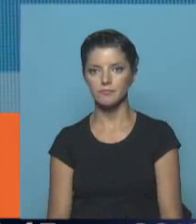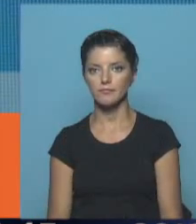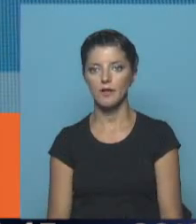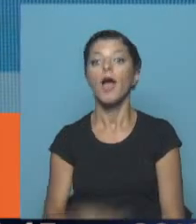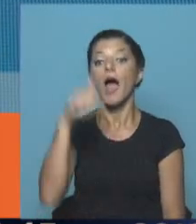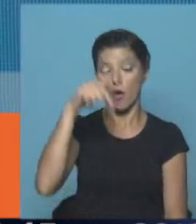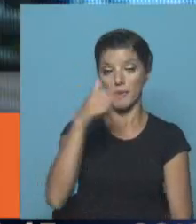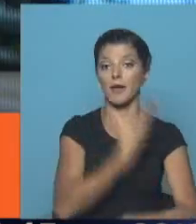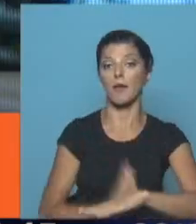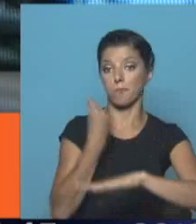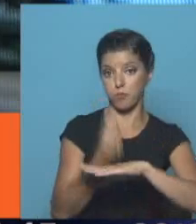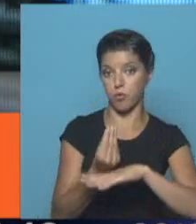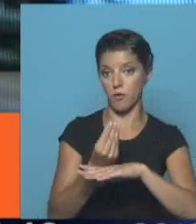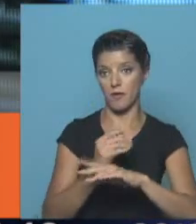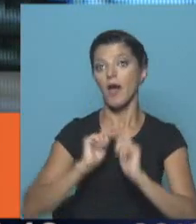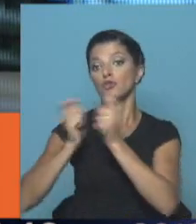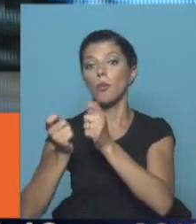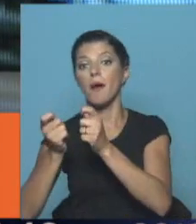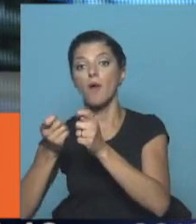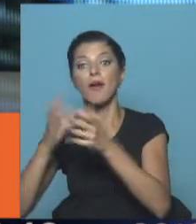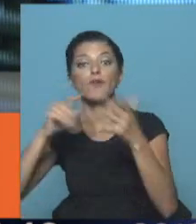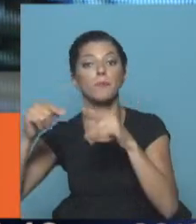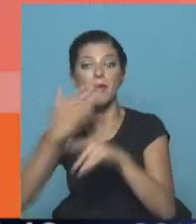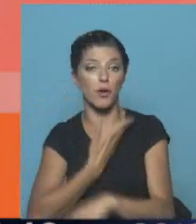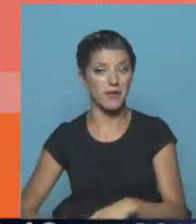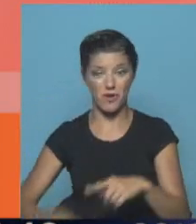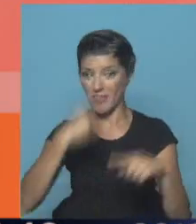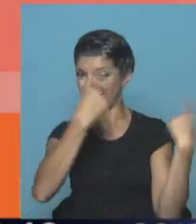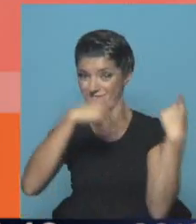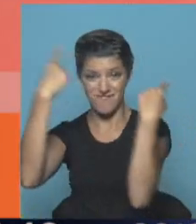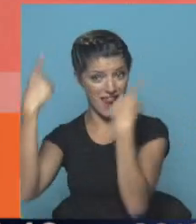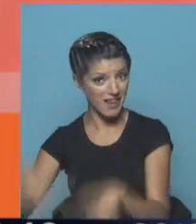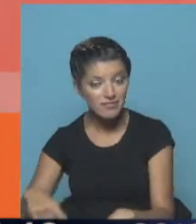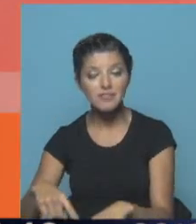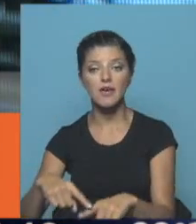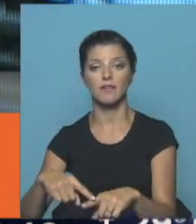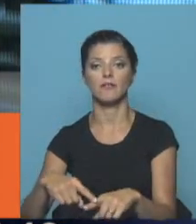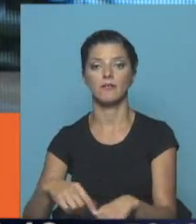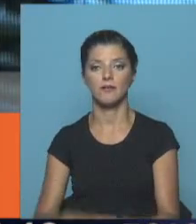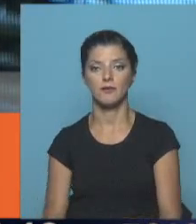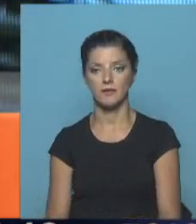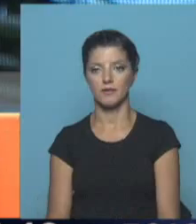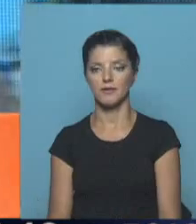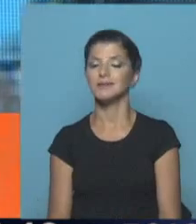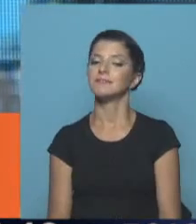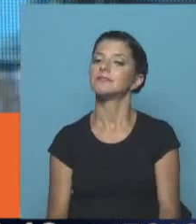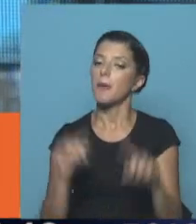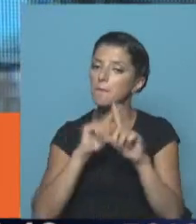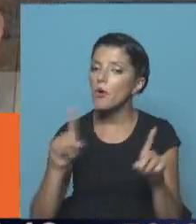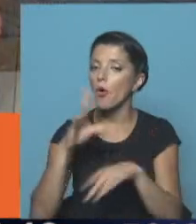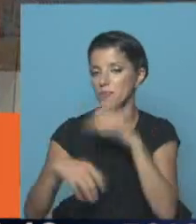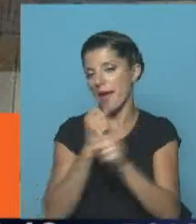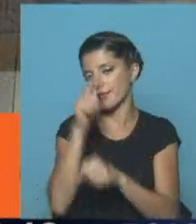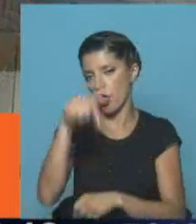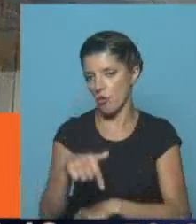del mando a una sucesión diferente de la que tenía la conducción de esta primera etapa tampoco se ha dado hasta ahora, ¿no?